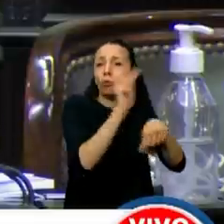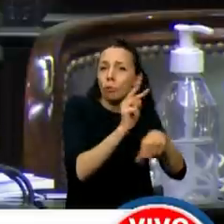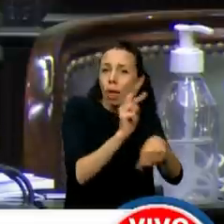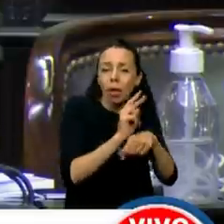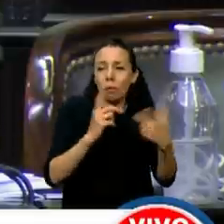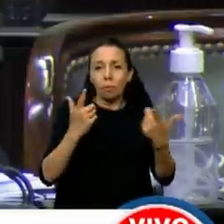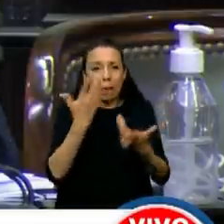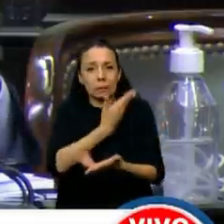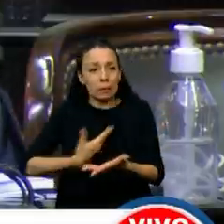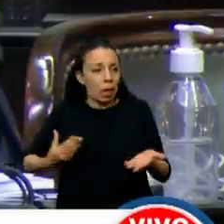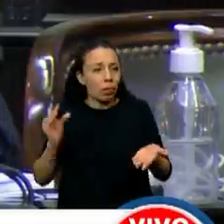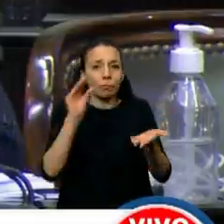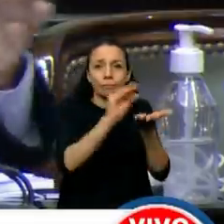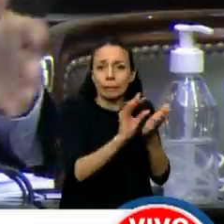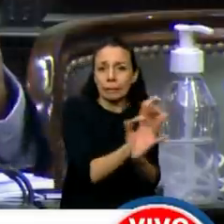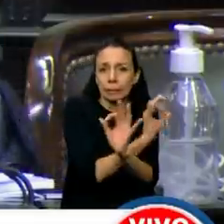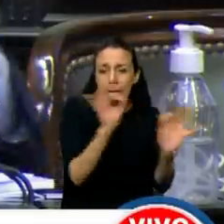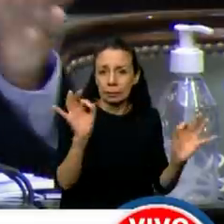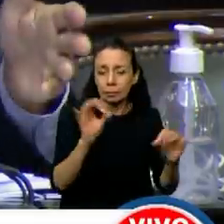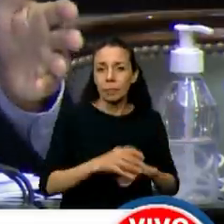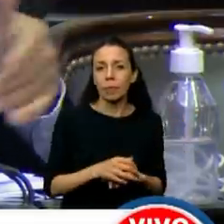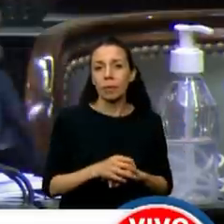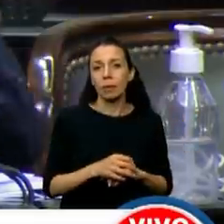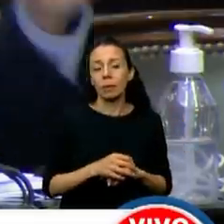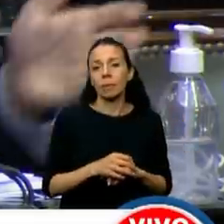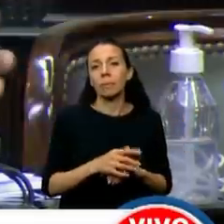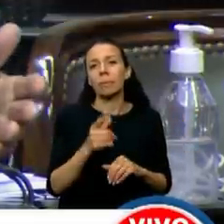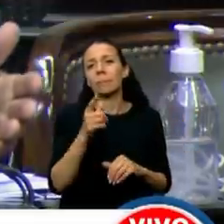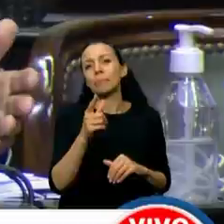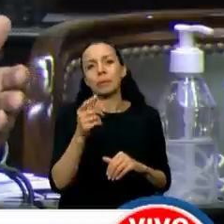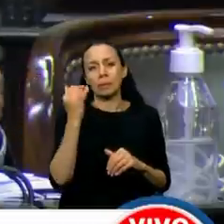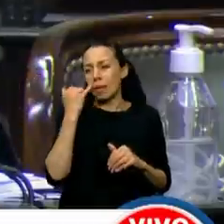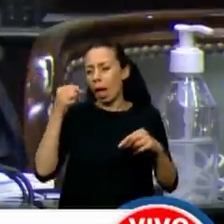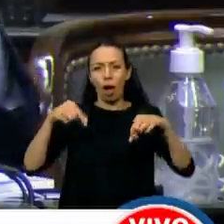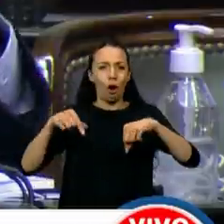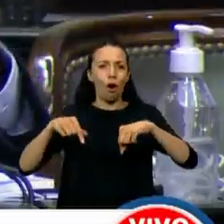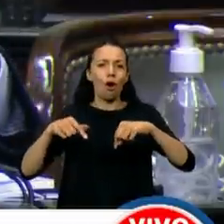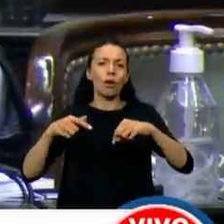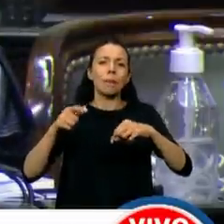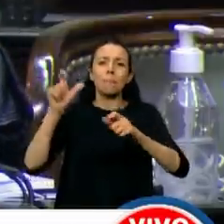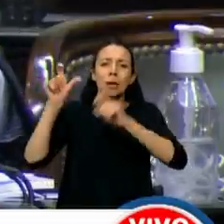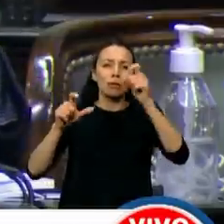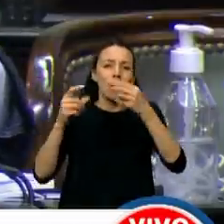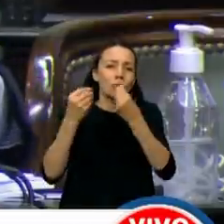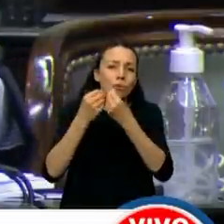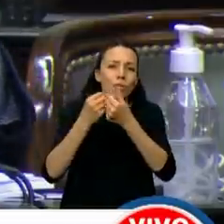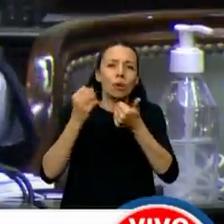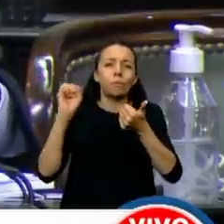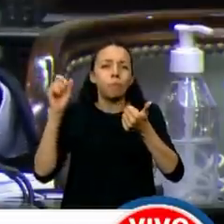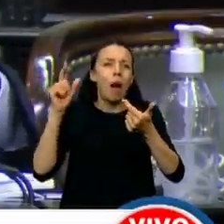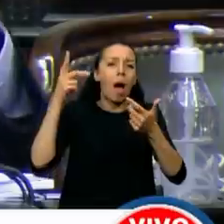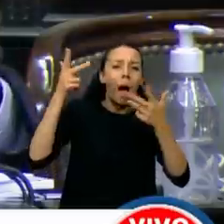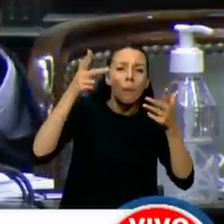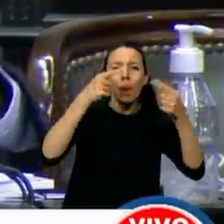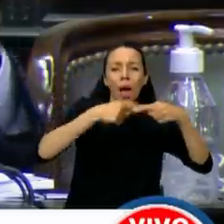a preservarla y si bien parece un dato menor entre todo lo que se ha dicho esta noche lo que podría ser la inversión